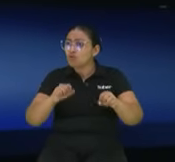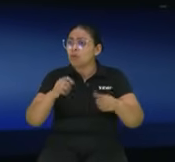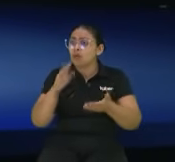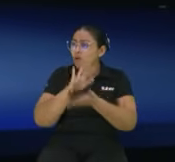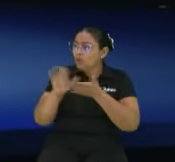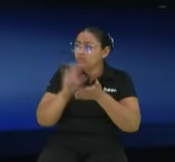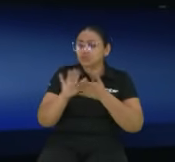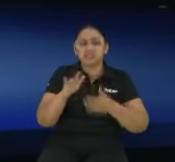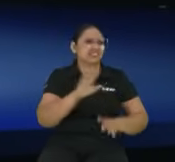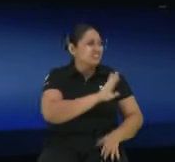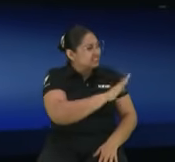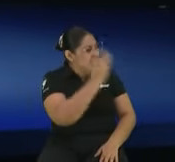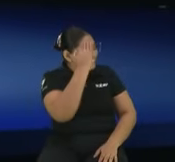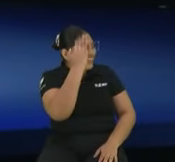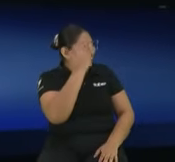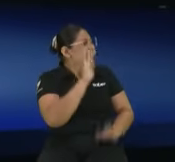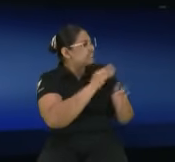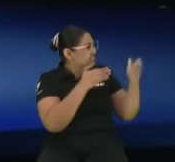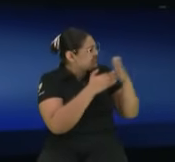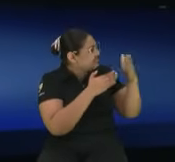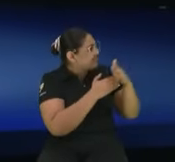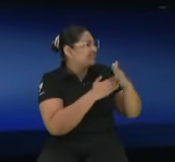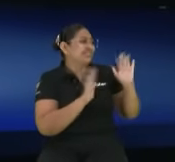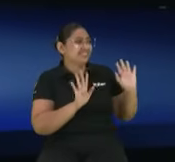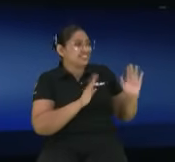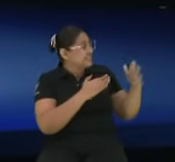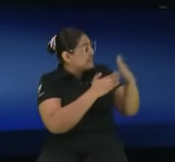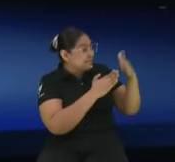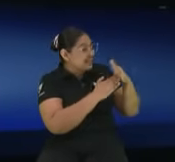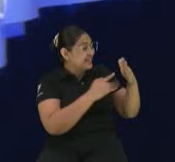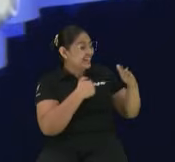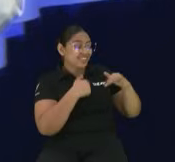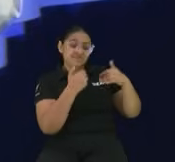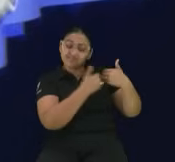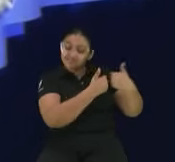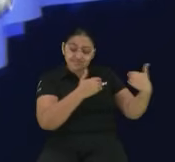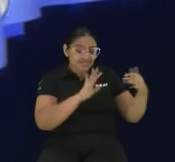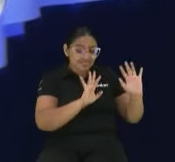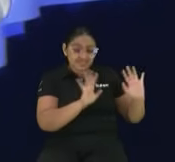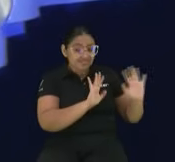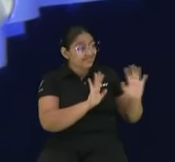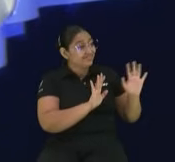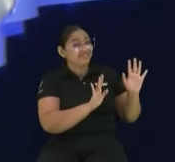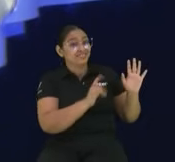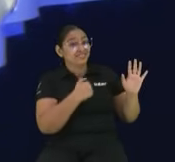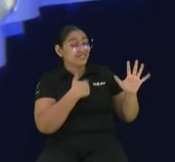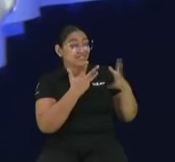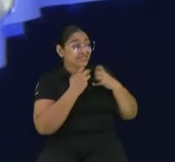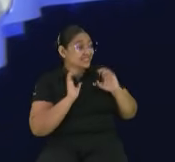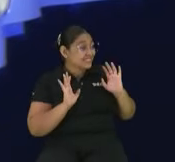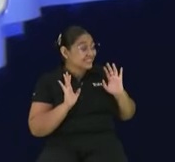sabes qué Ya ya ya pará ya estuvo hacerte un lado desaparecer